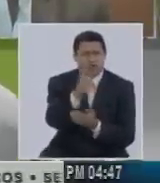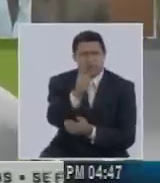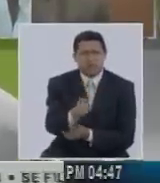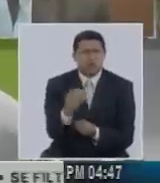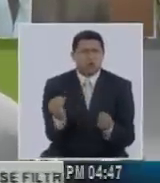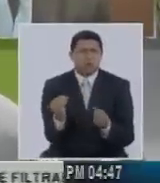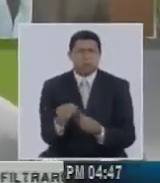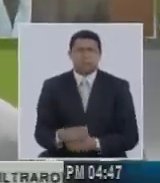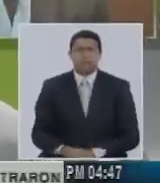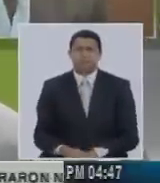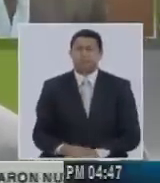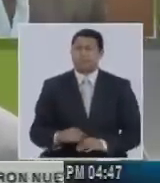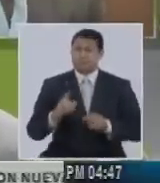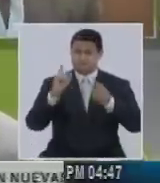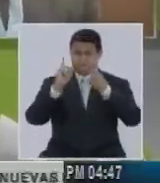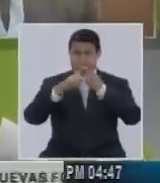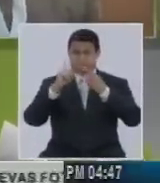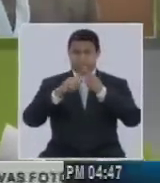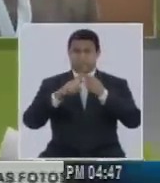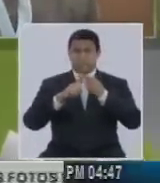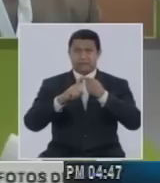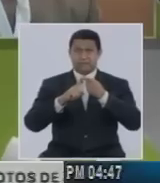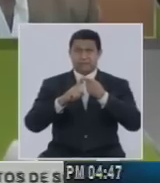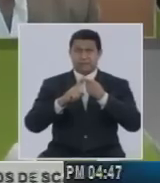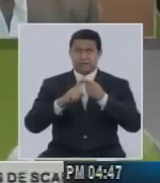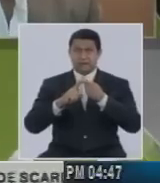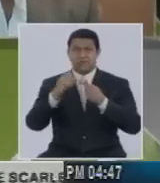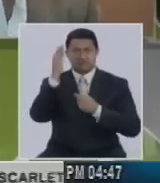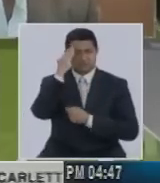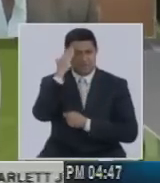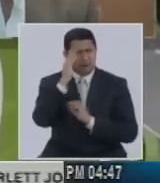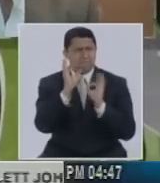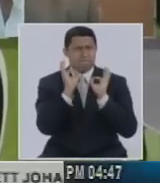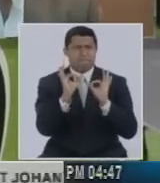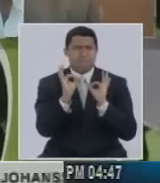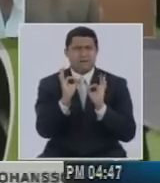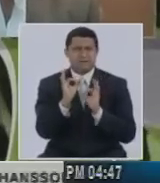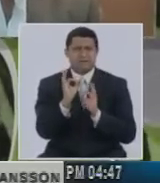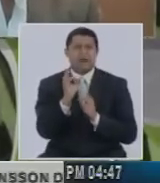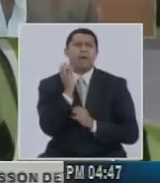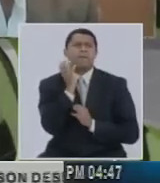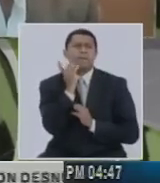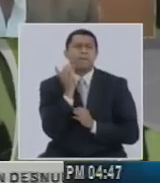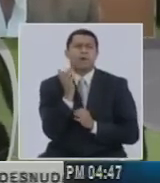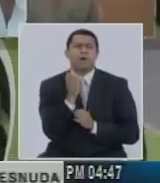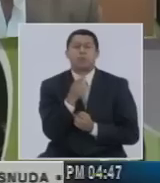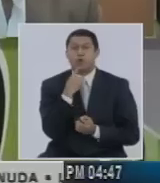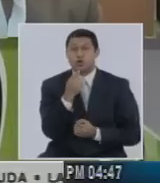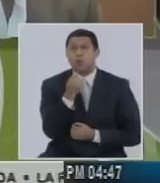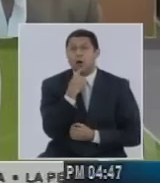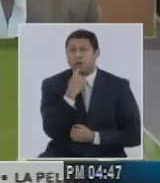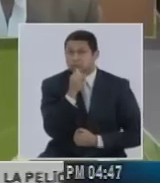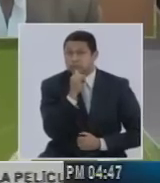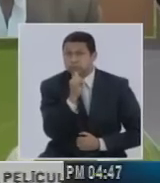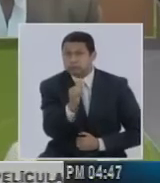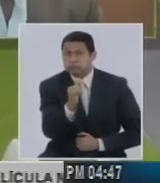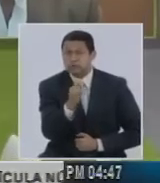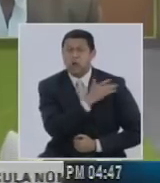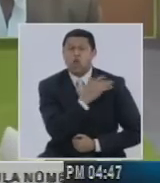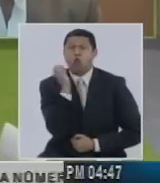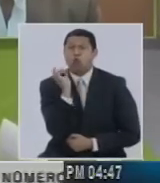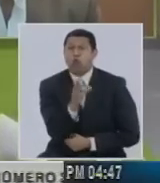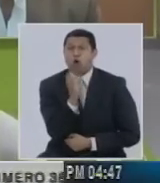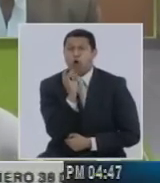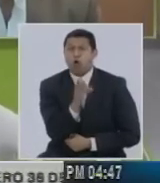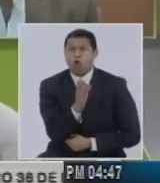doctor? Bueno, primero es tener un diagnóstico preciso, porque es difícil recomendar algo cuando si el dolor es